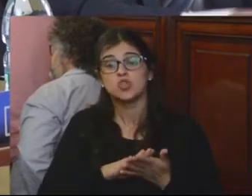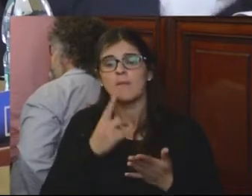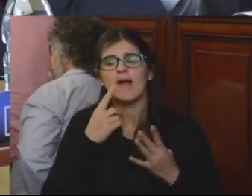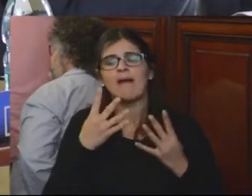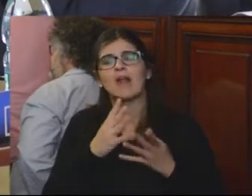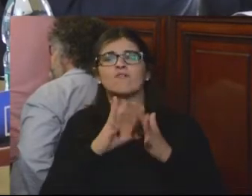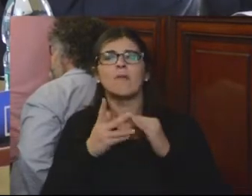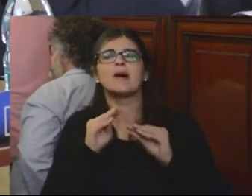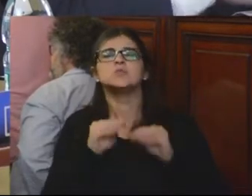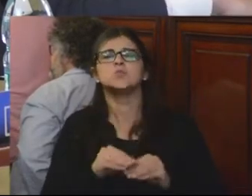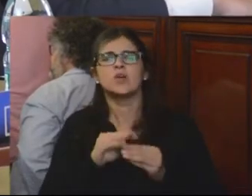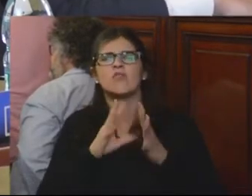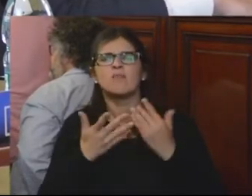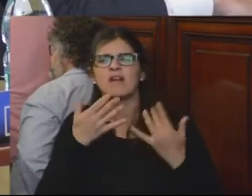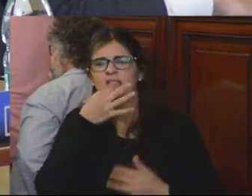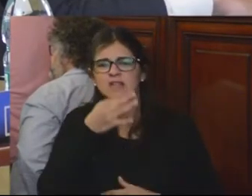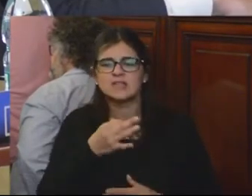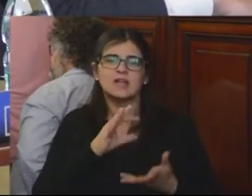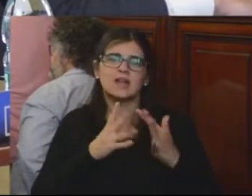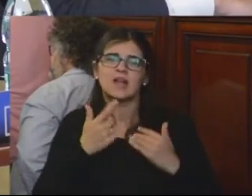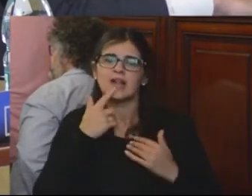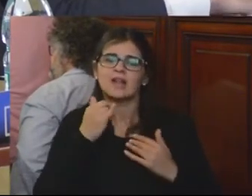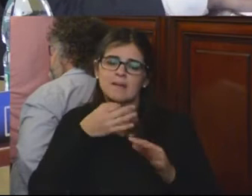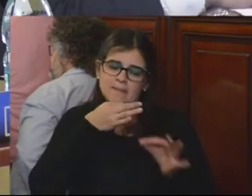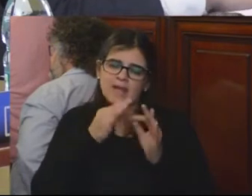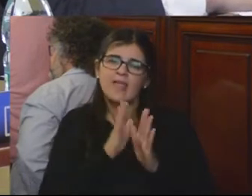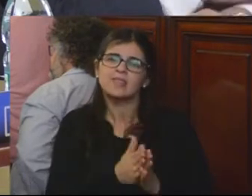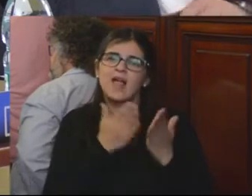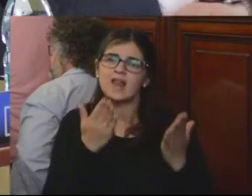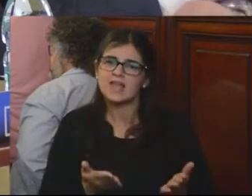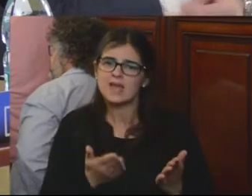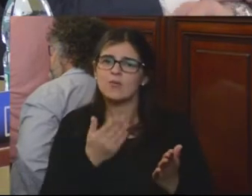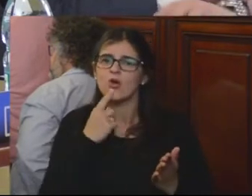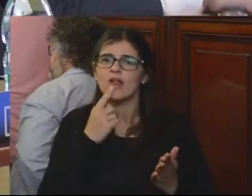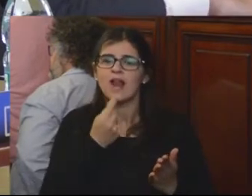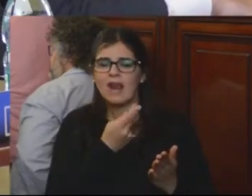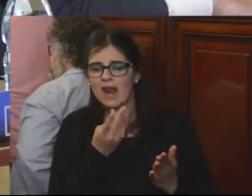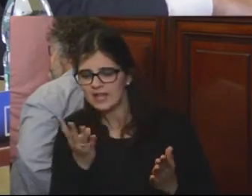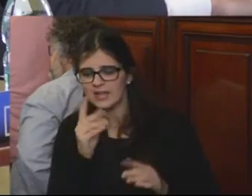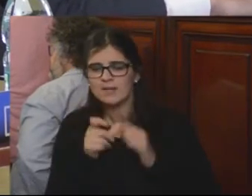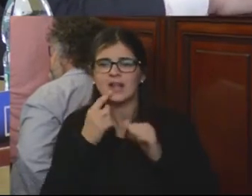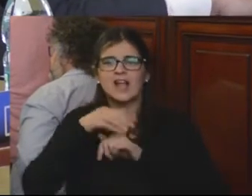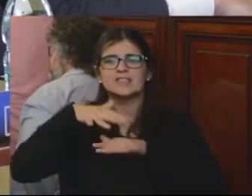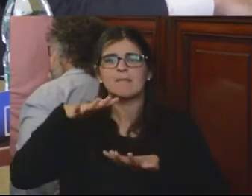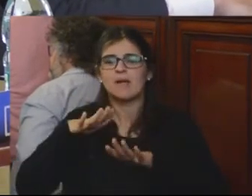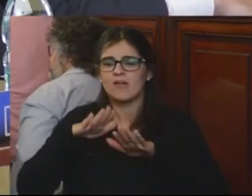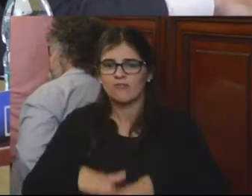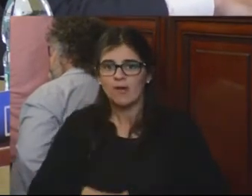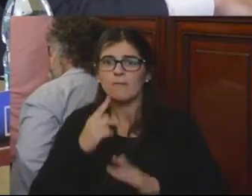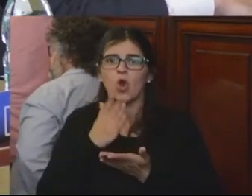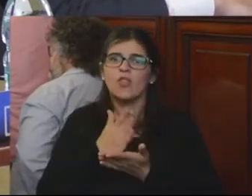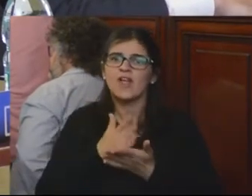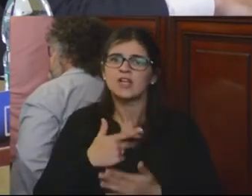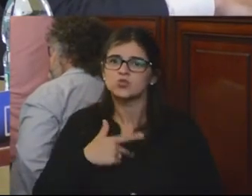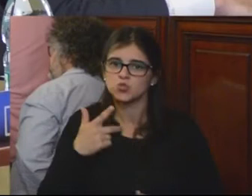lo hacemos en los términos explicados en el libro las cifras de la guerra sucia de la asamblea permanente por los derechos humanos